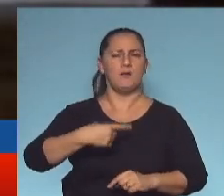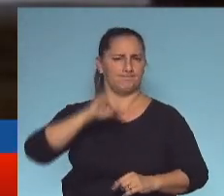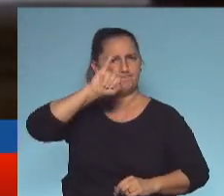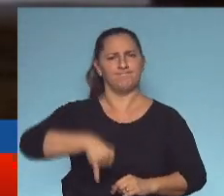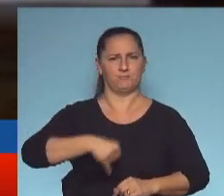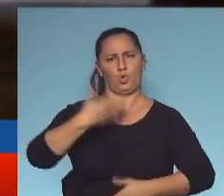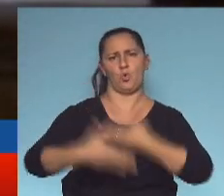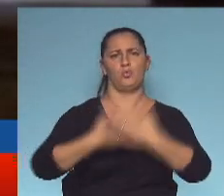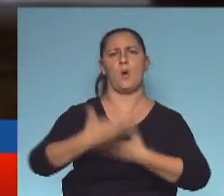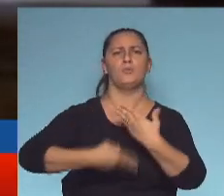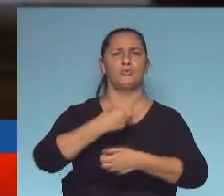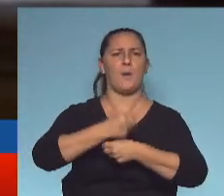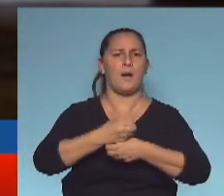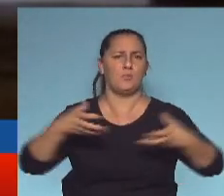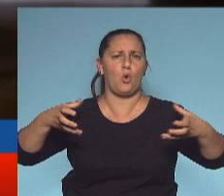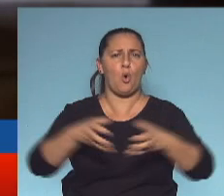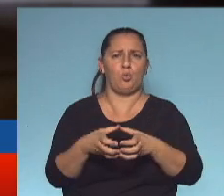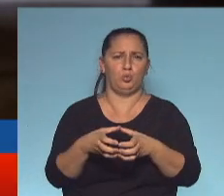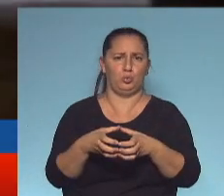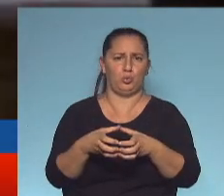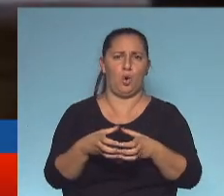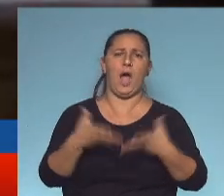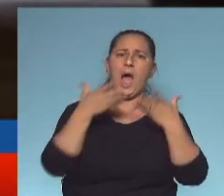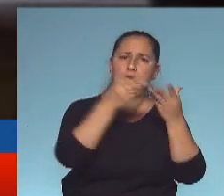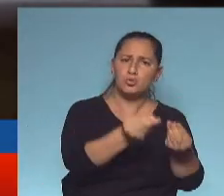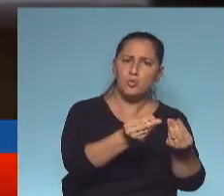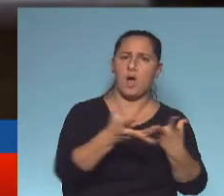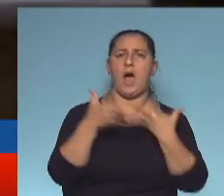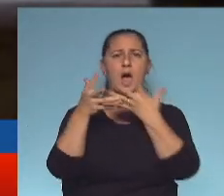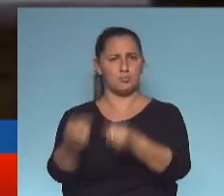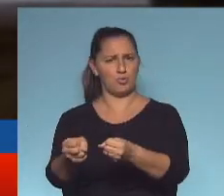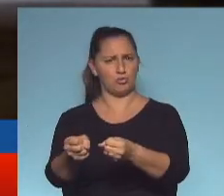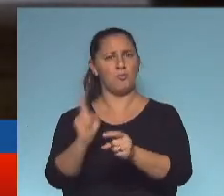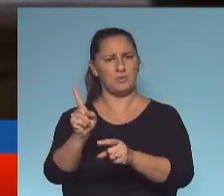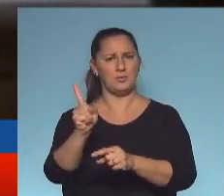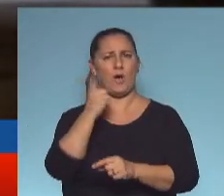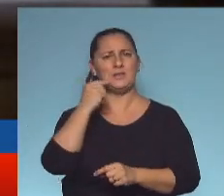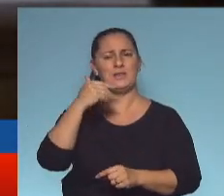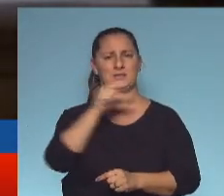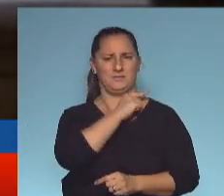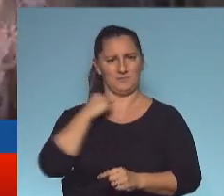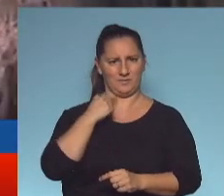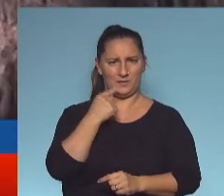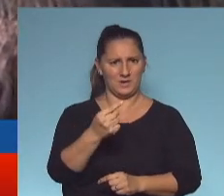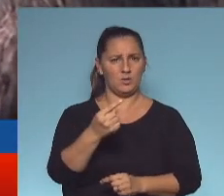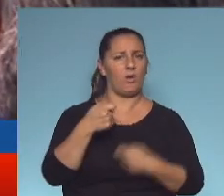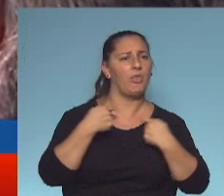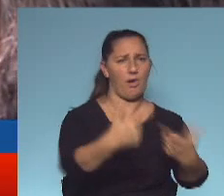trabajando en conjunto, dando ayuda y apoyo, como mencionó Monseñor, y